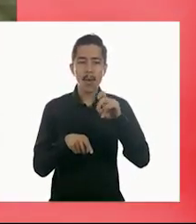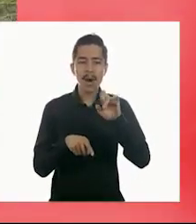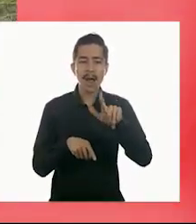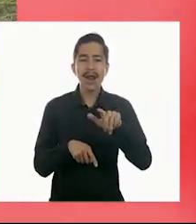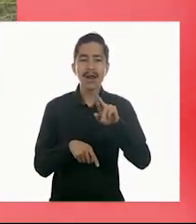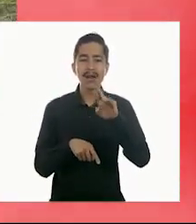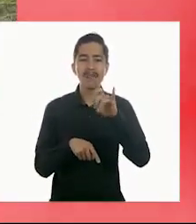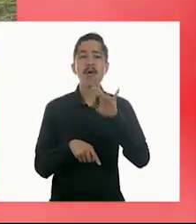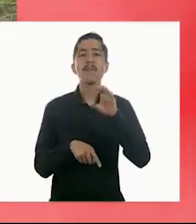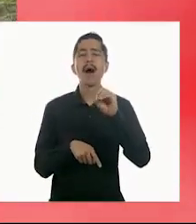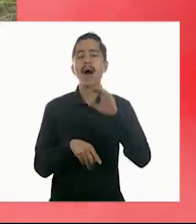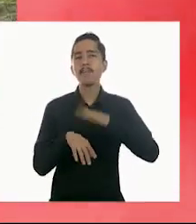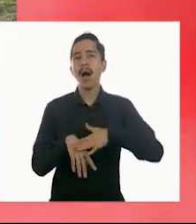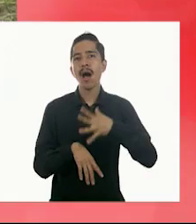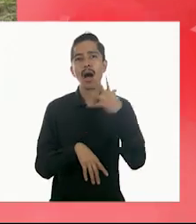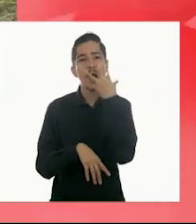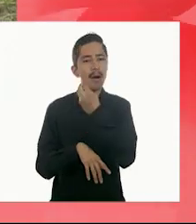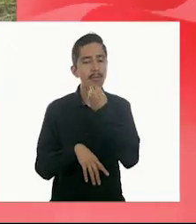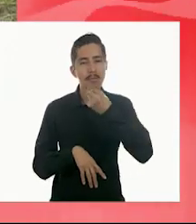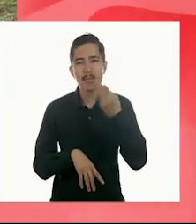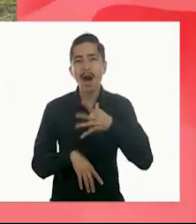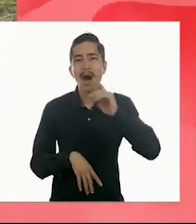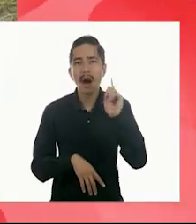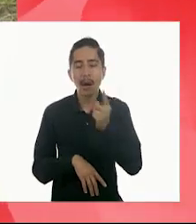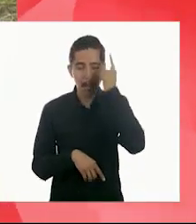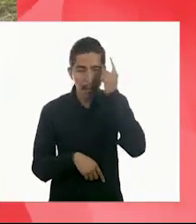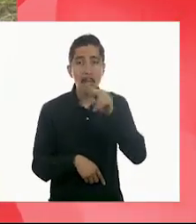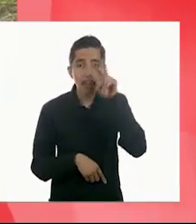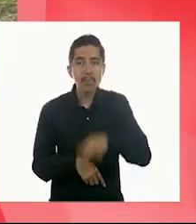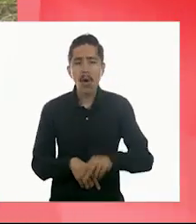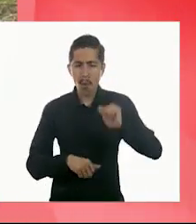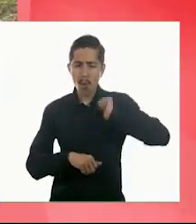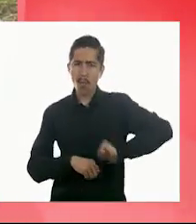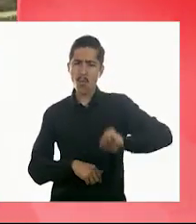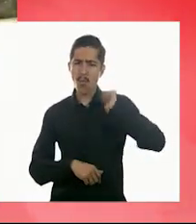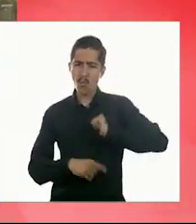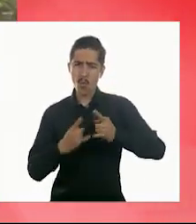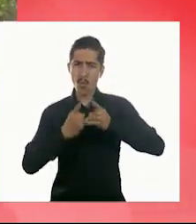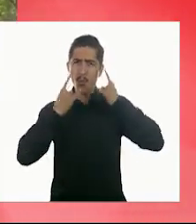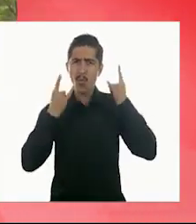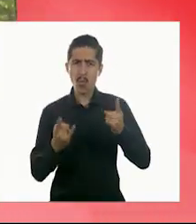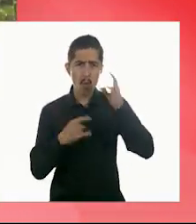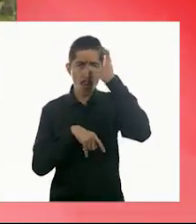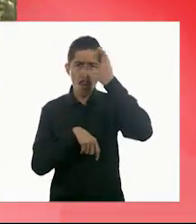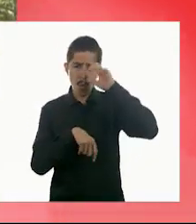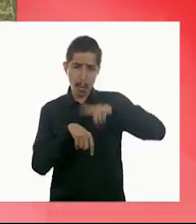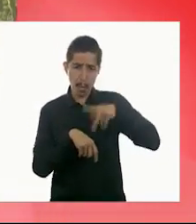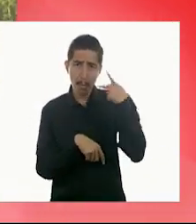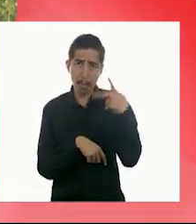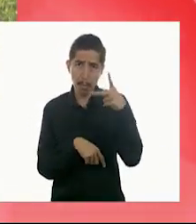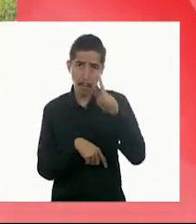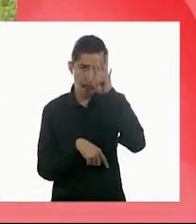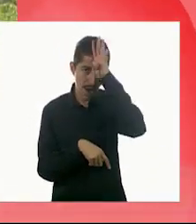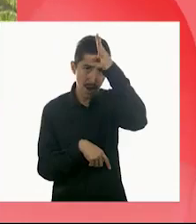lugar impresionante que nos remonta a las épocas más gloriosas de la cultura maya.